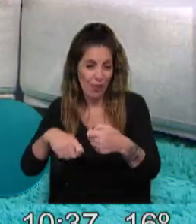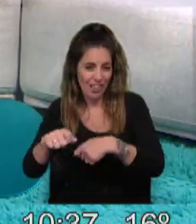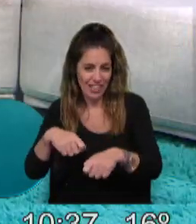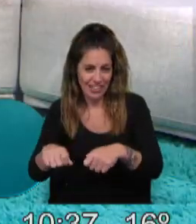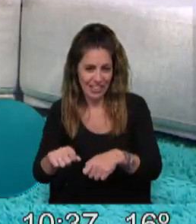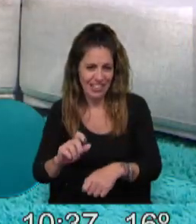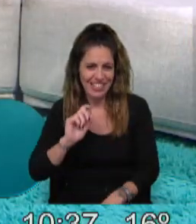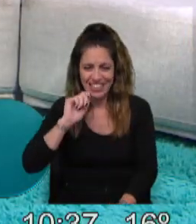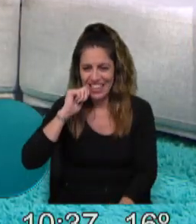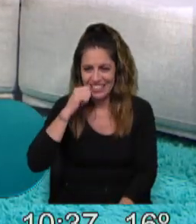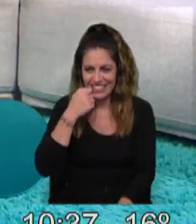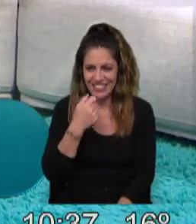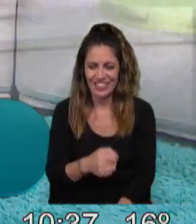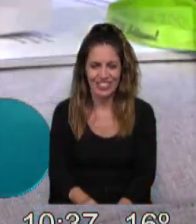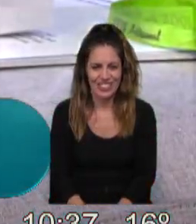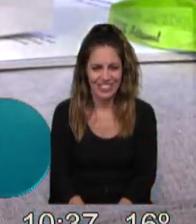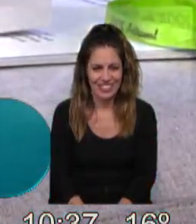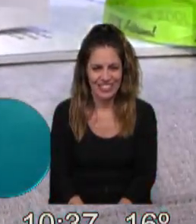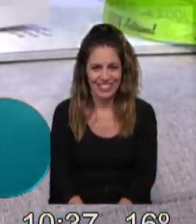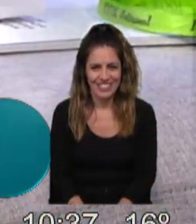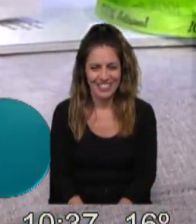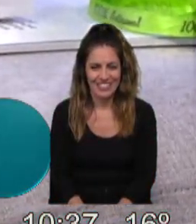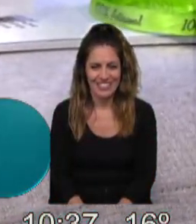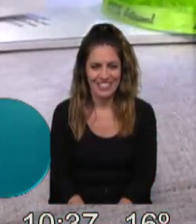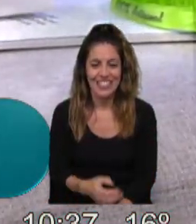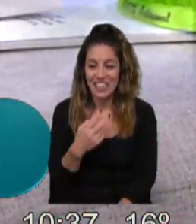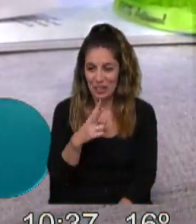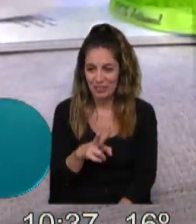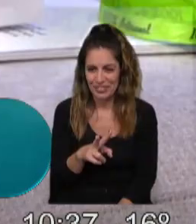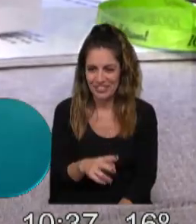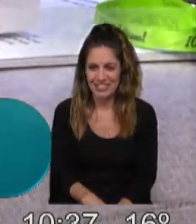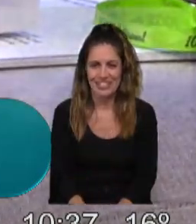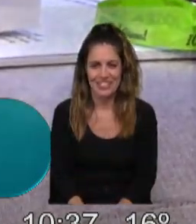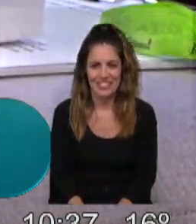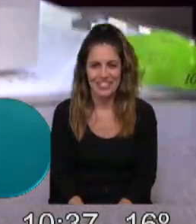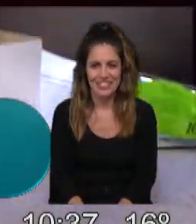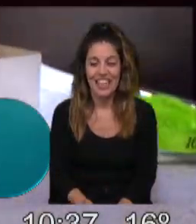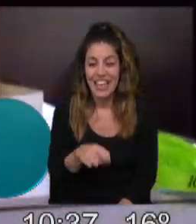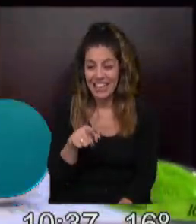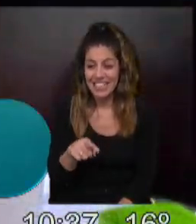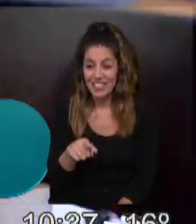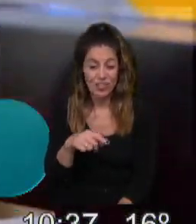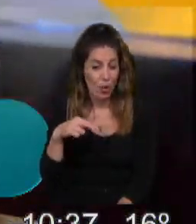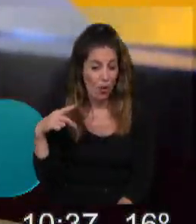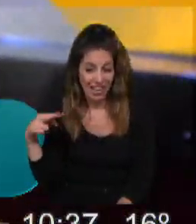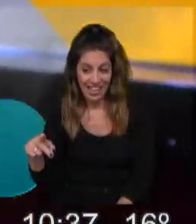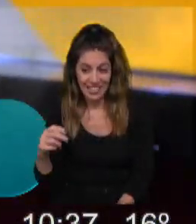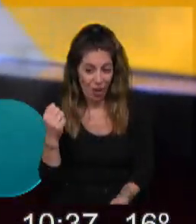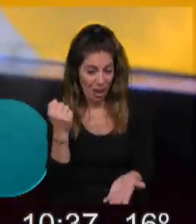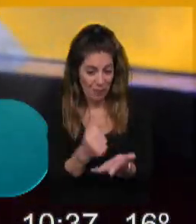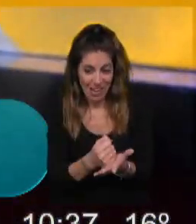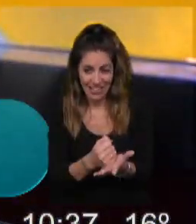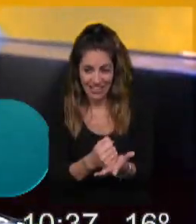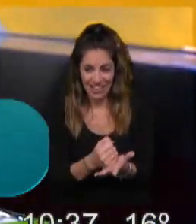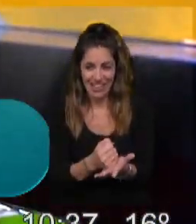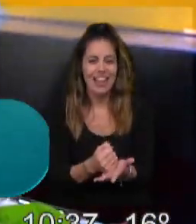divino! Ya lo abrí, porque no quería romper nada. Eso es un clásico de la marca, que son los boxers, porque siempre nos pedían ropa